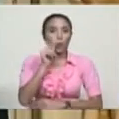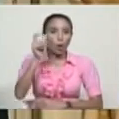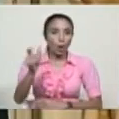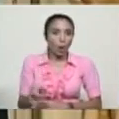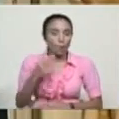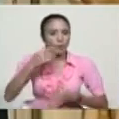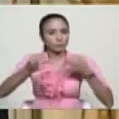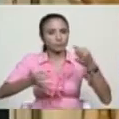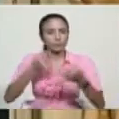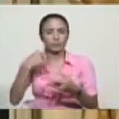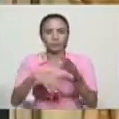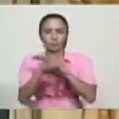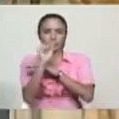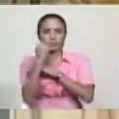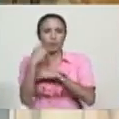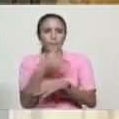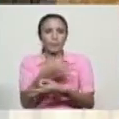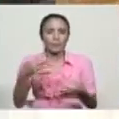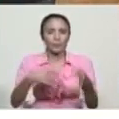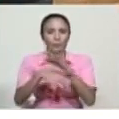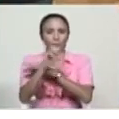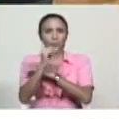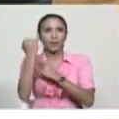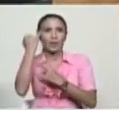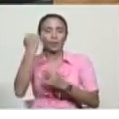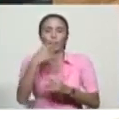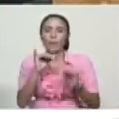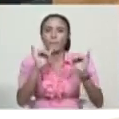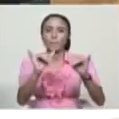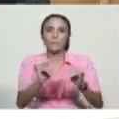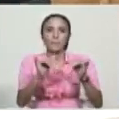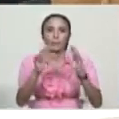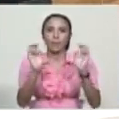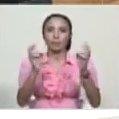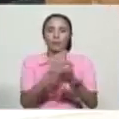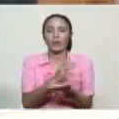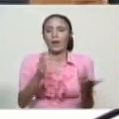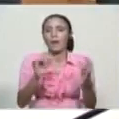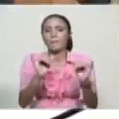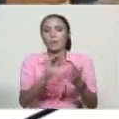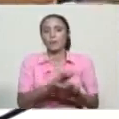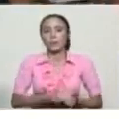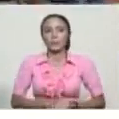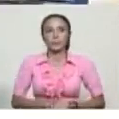lo entendemos perfectamente, hablamos el mismo lenguaje. Somos de la misma tribu,